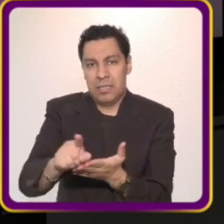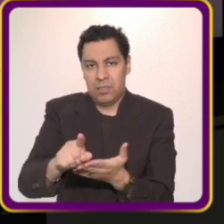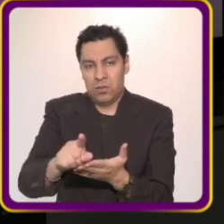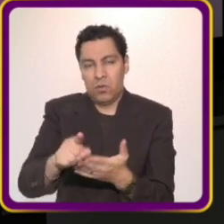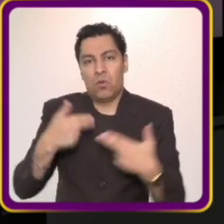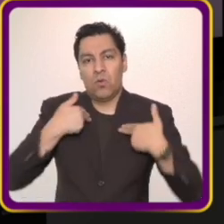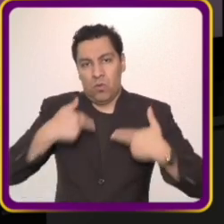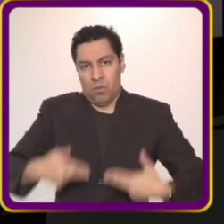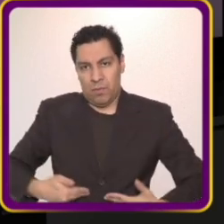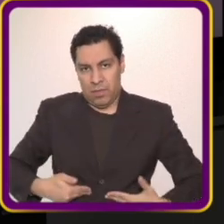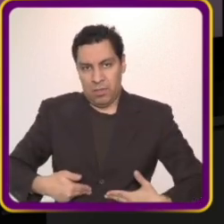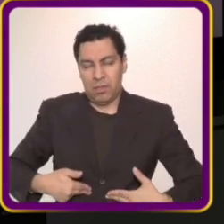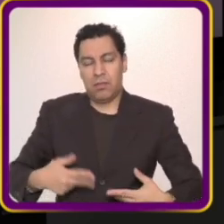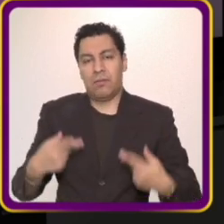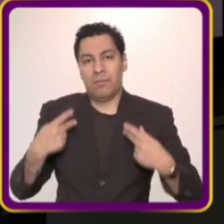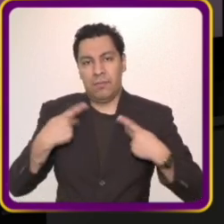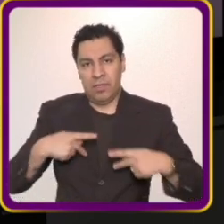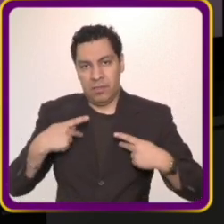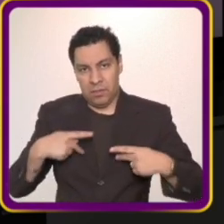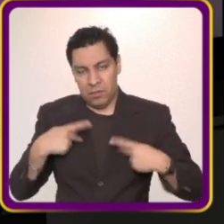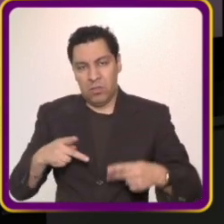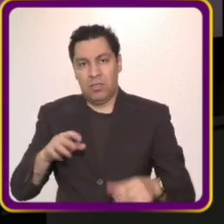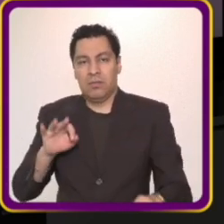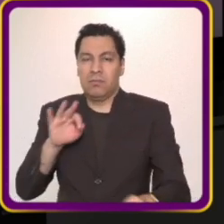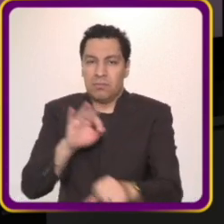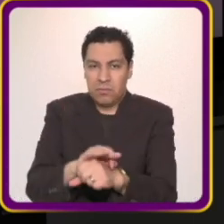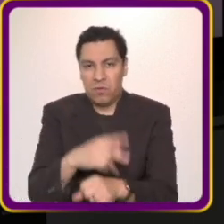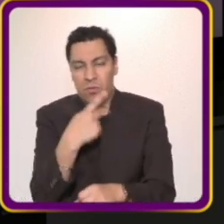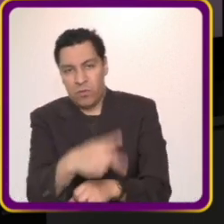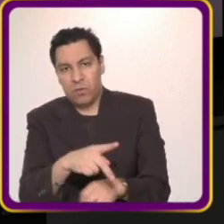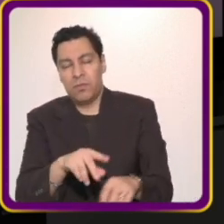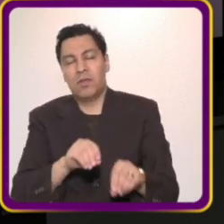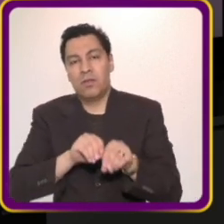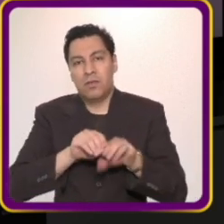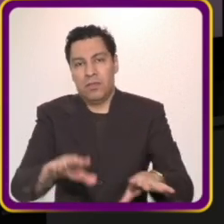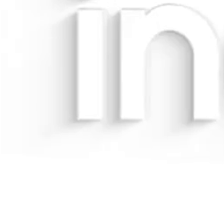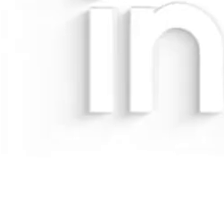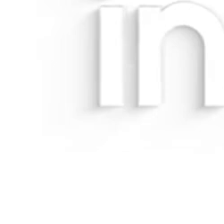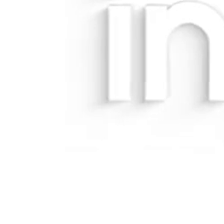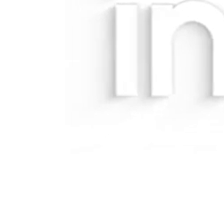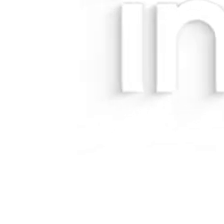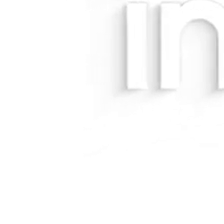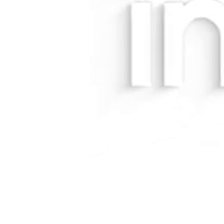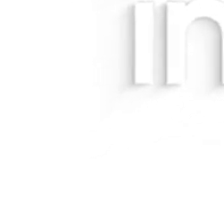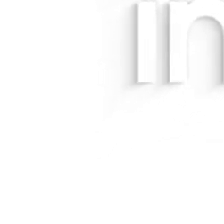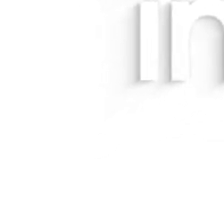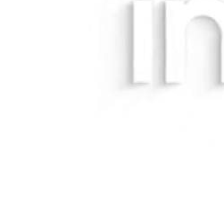la protección de los datos personales y el derecho humano de acceso a la información.